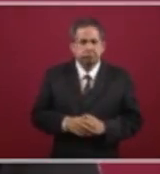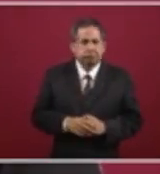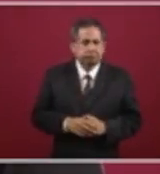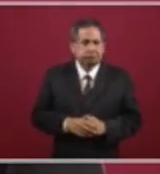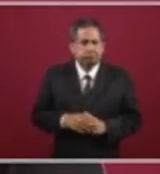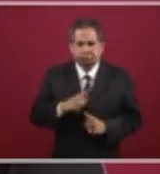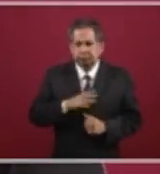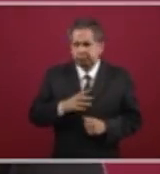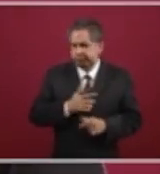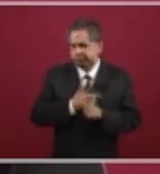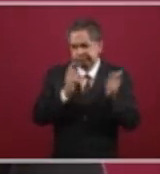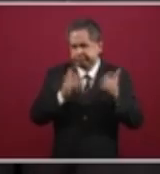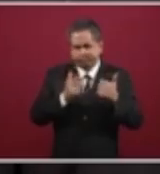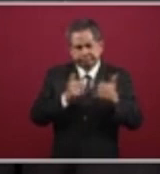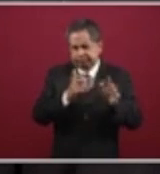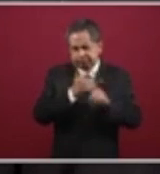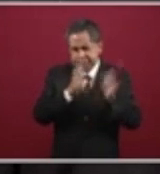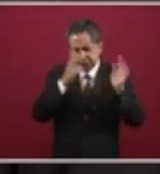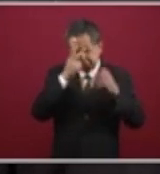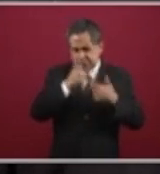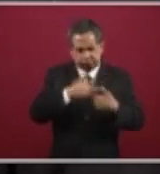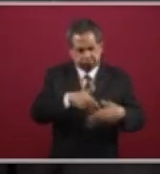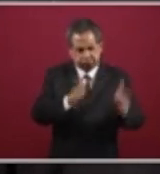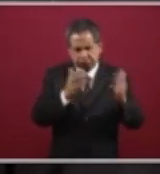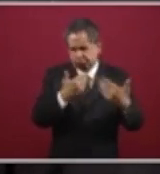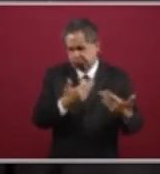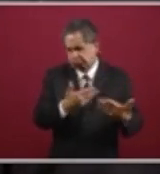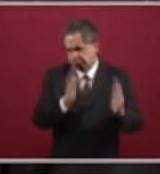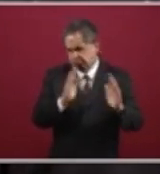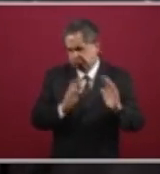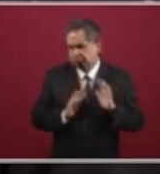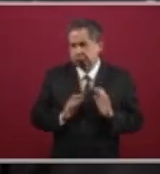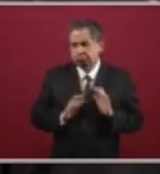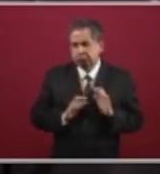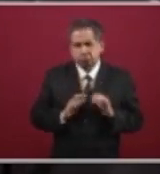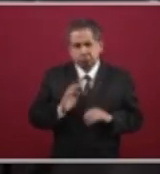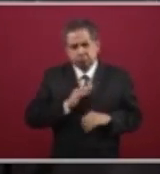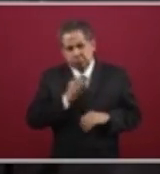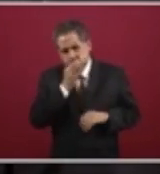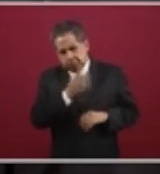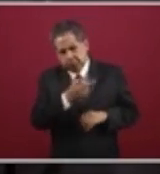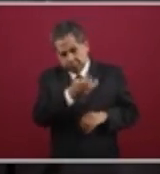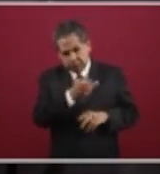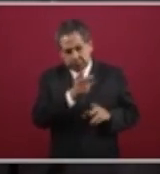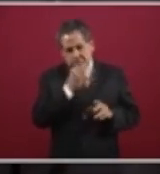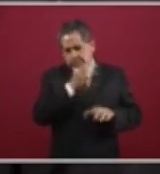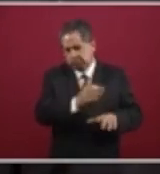Hay libertades plenas en México. Eso es lo que puedo comentar.